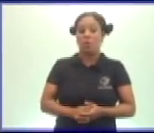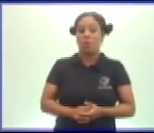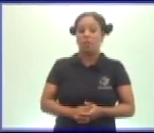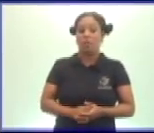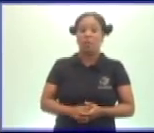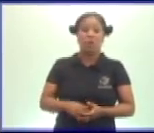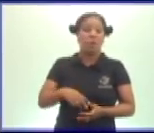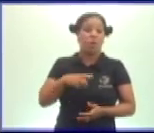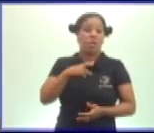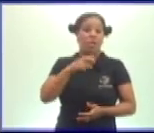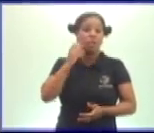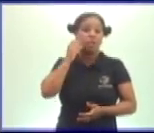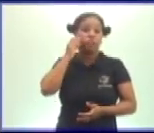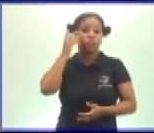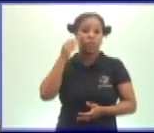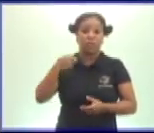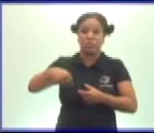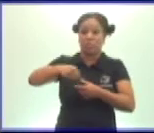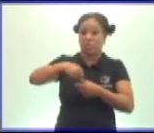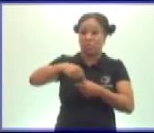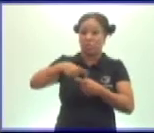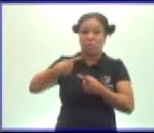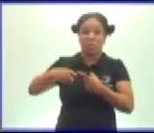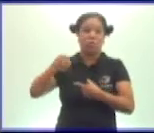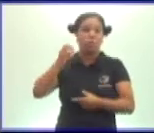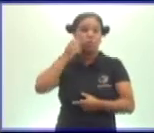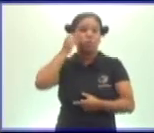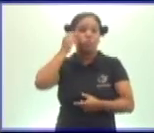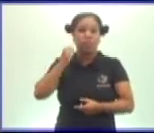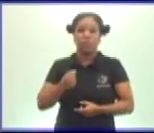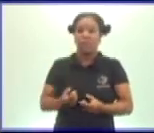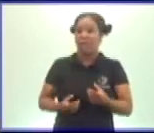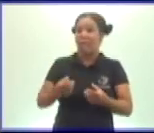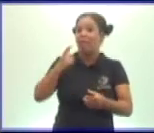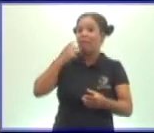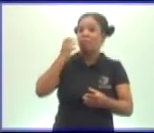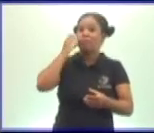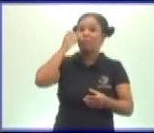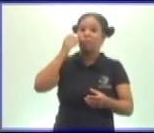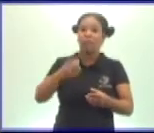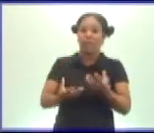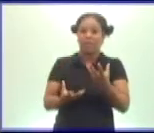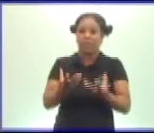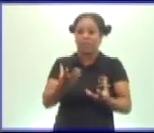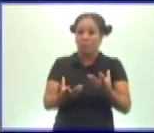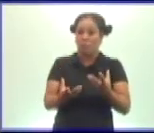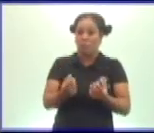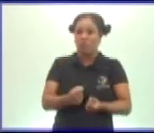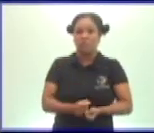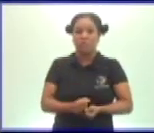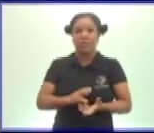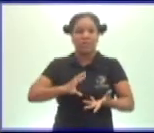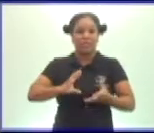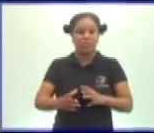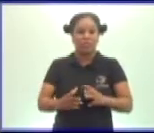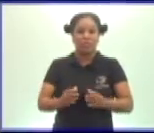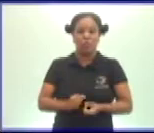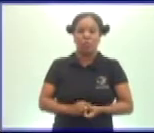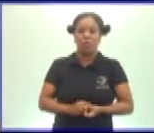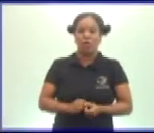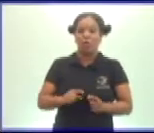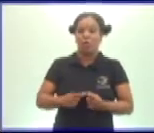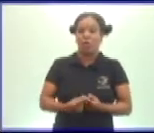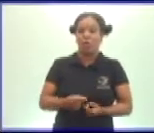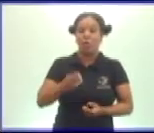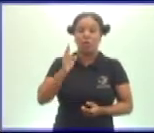un gas en otro gas, digamos, en el caso del gas licuado, que está formado fundamentalmente por propano